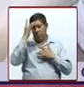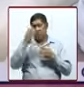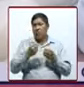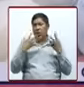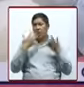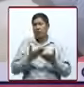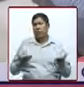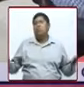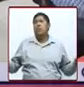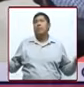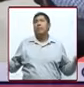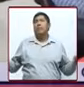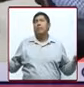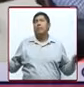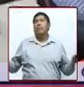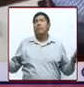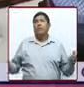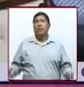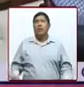cosas.